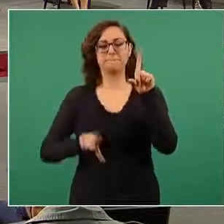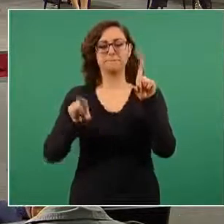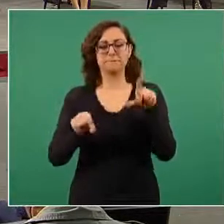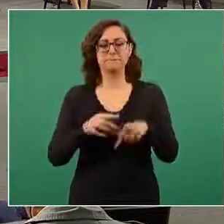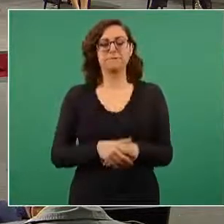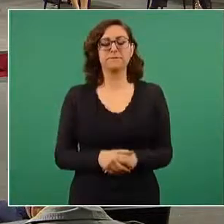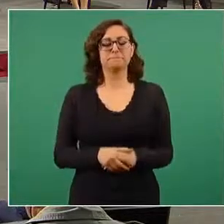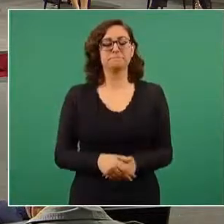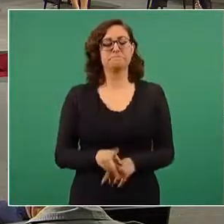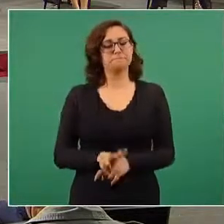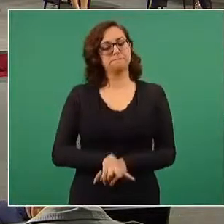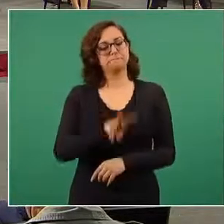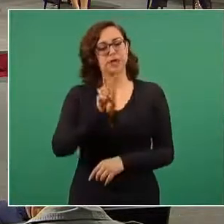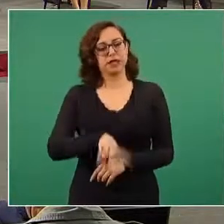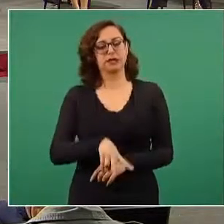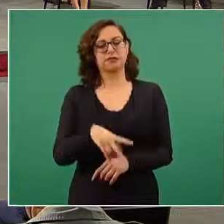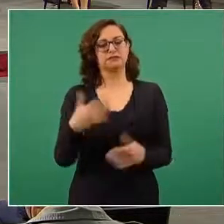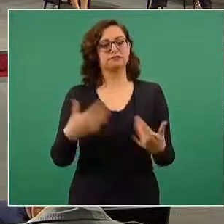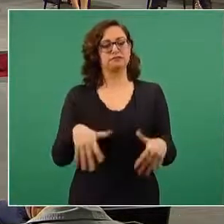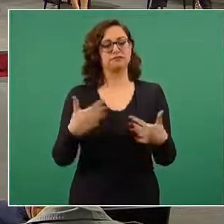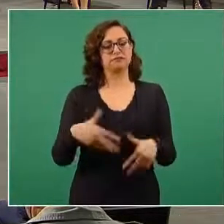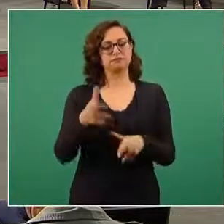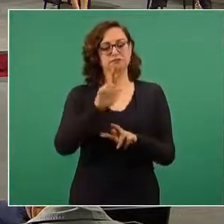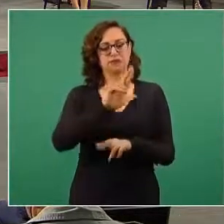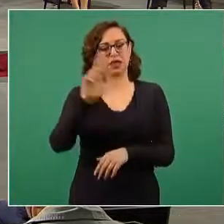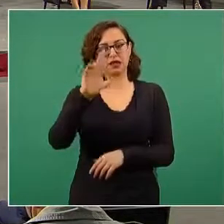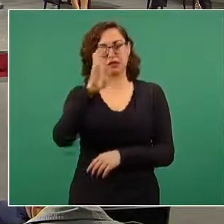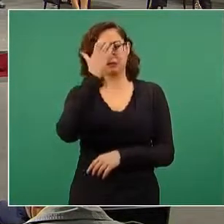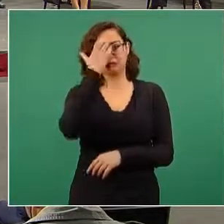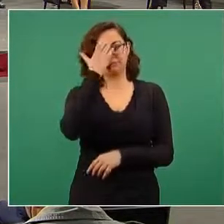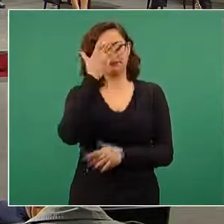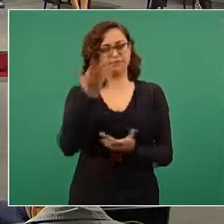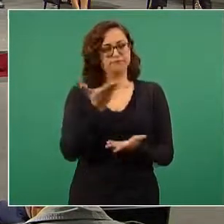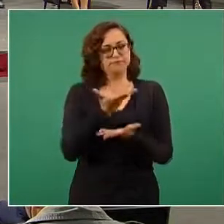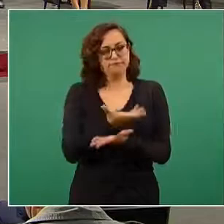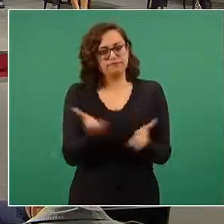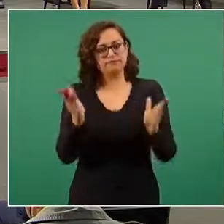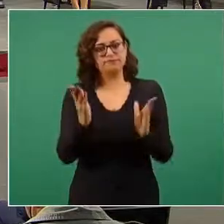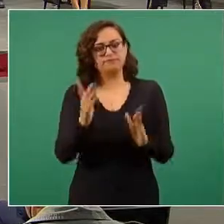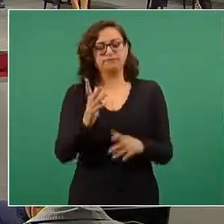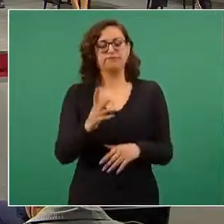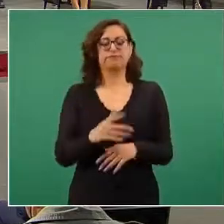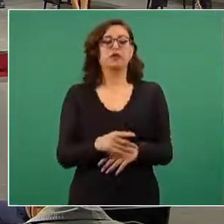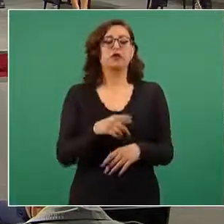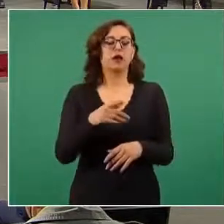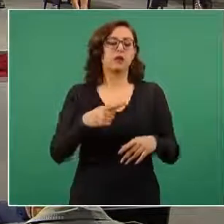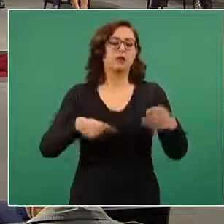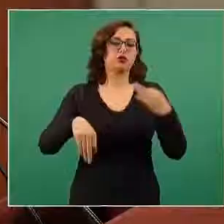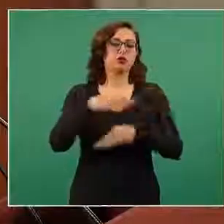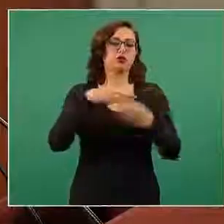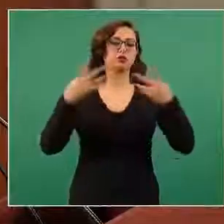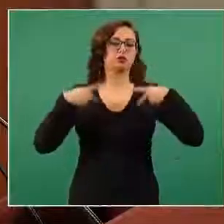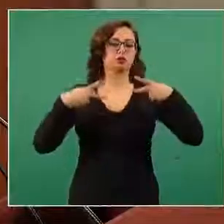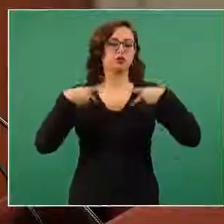Nuestro reconocimiento siempre al